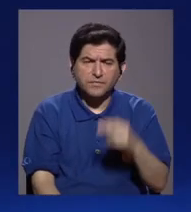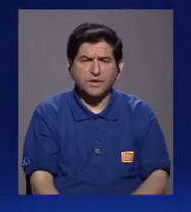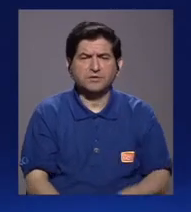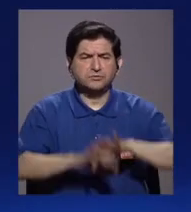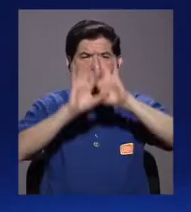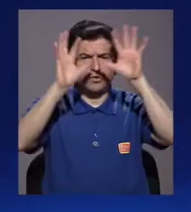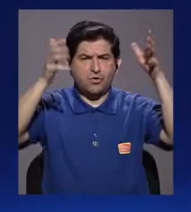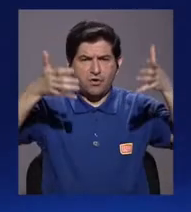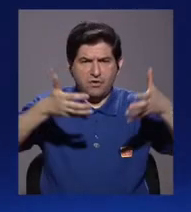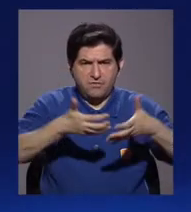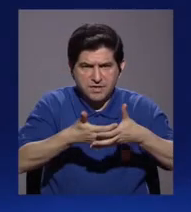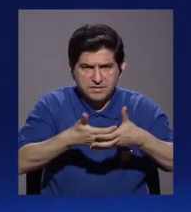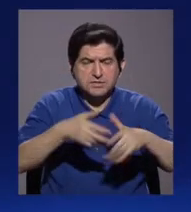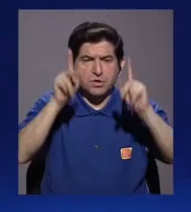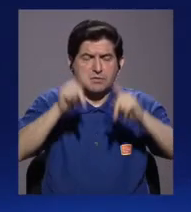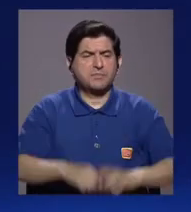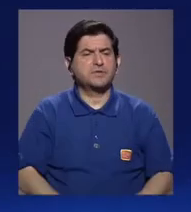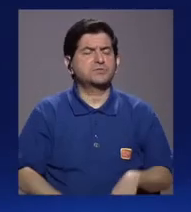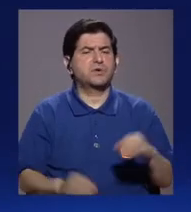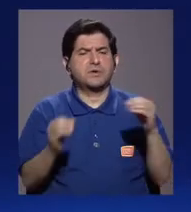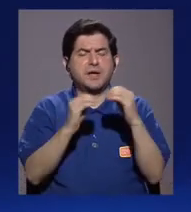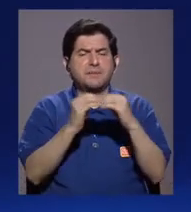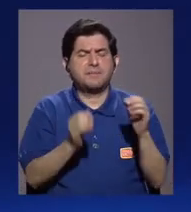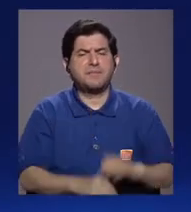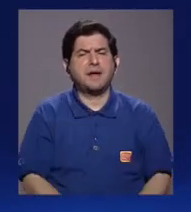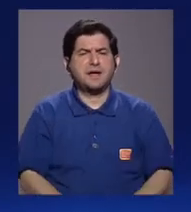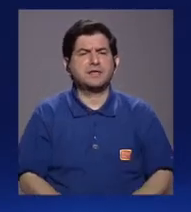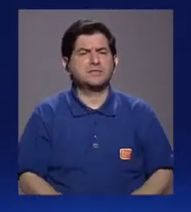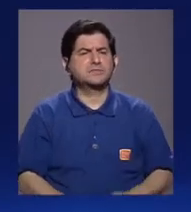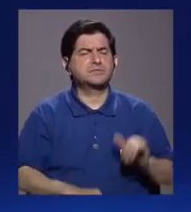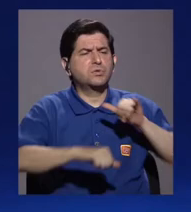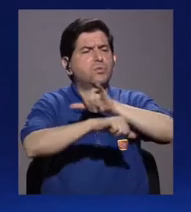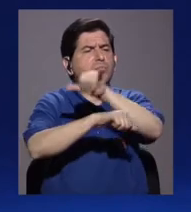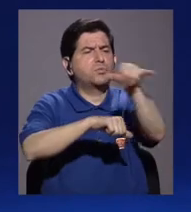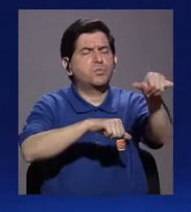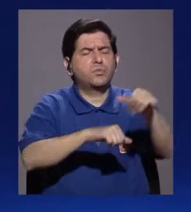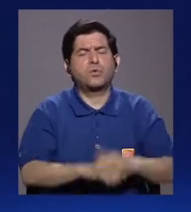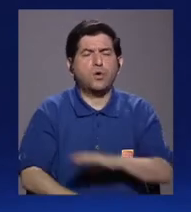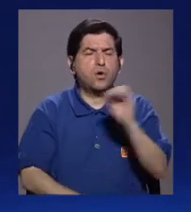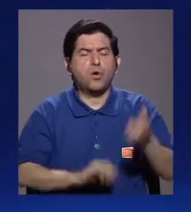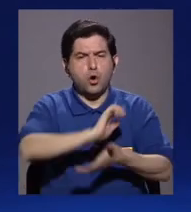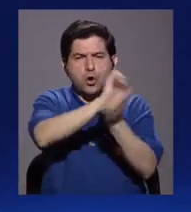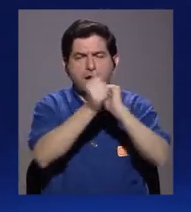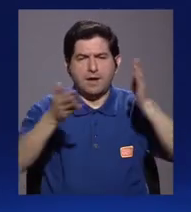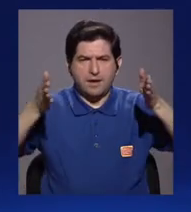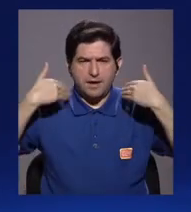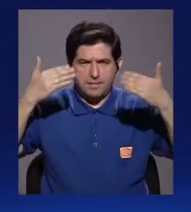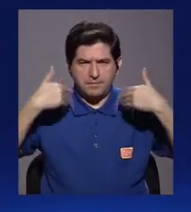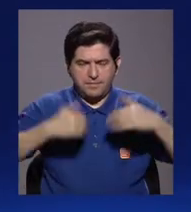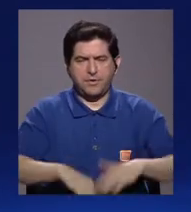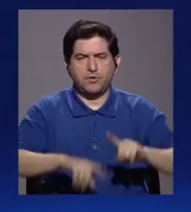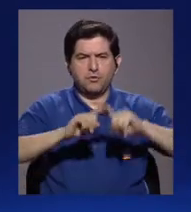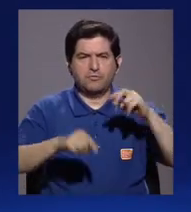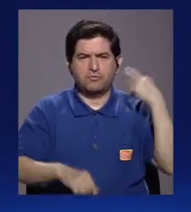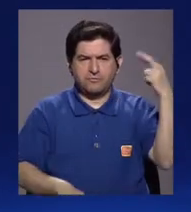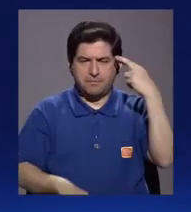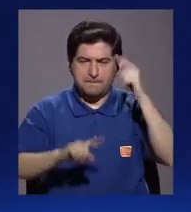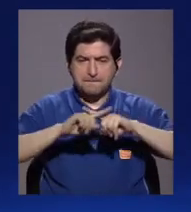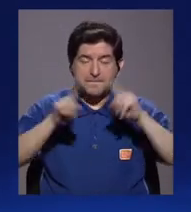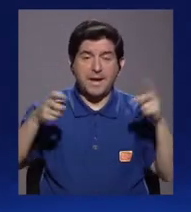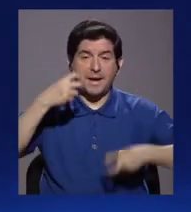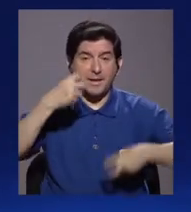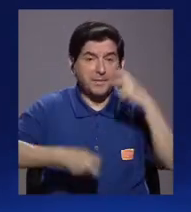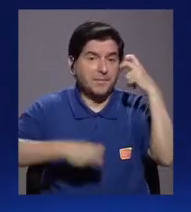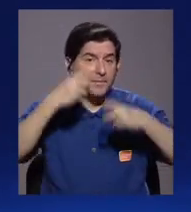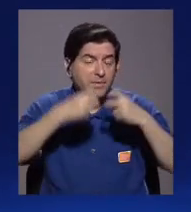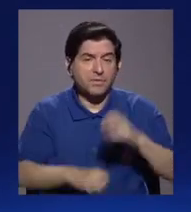realmente muchos problemas de salud puede ser muy costoso y le puede costar la vida a muchas personas además el dengue por